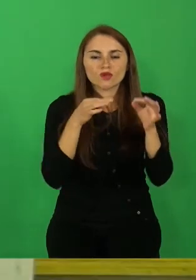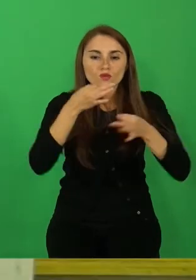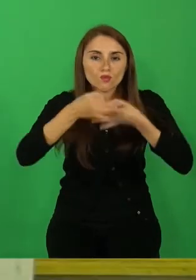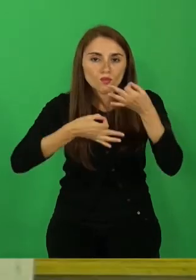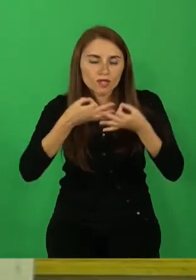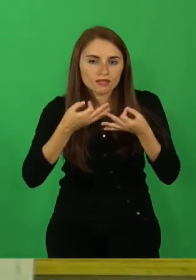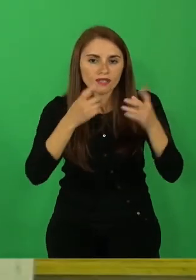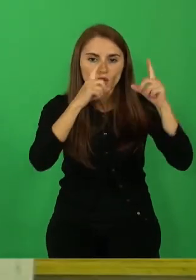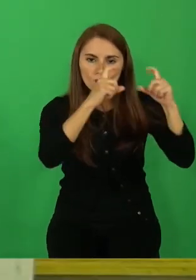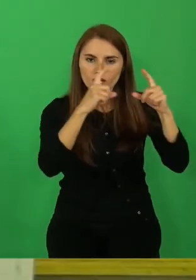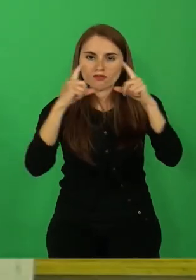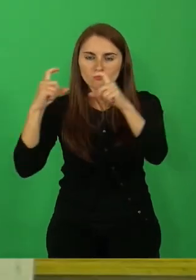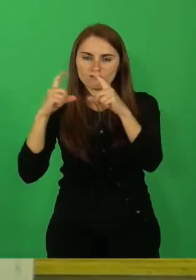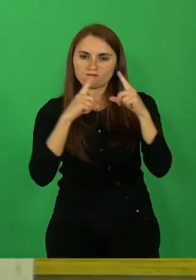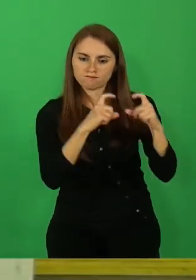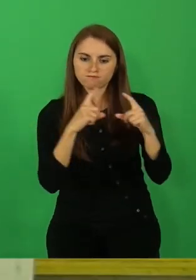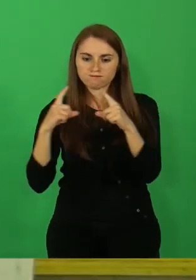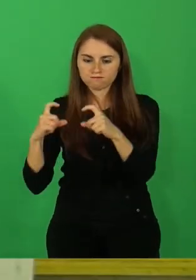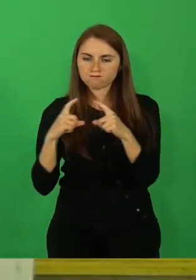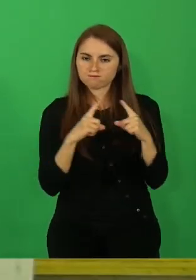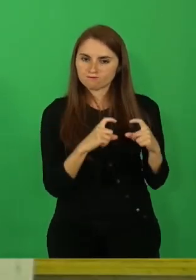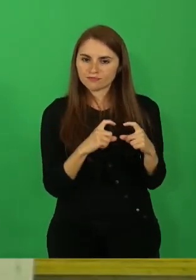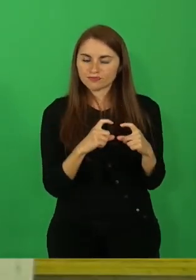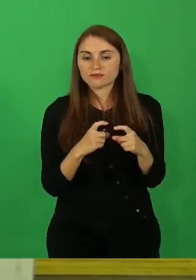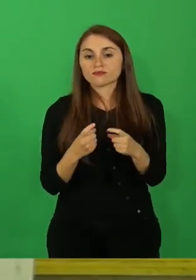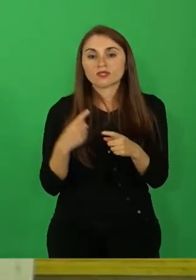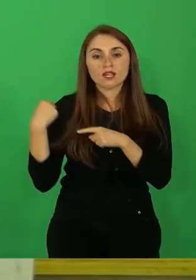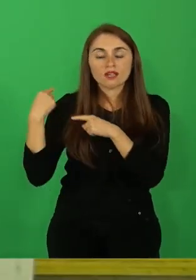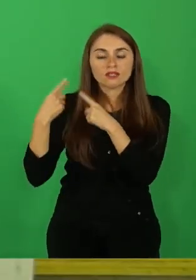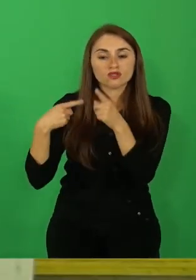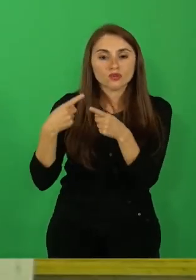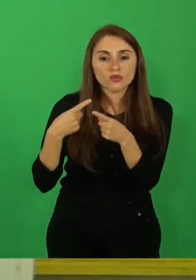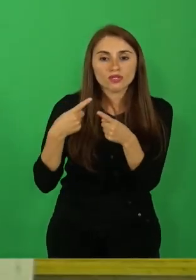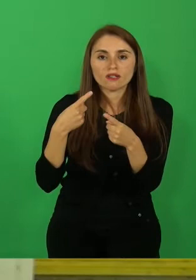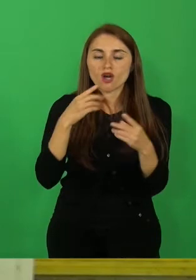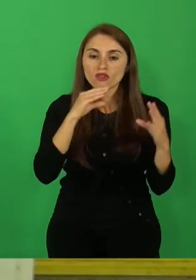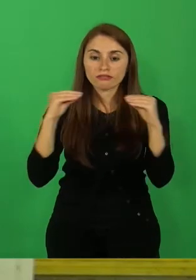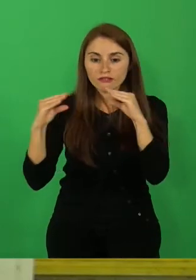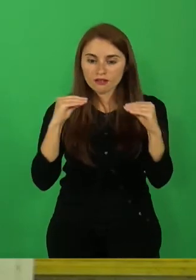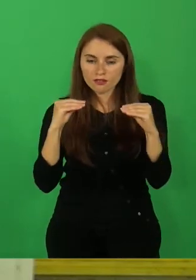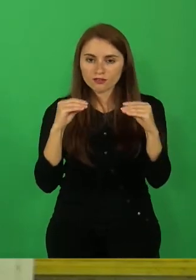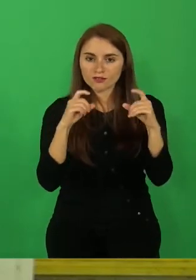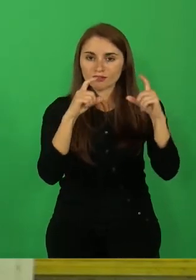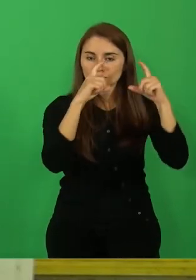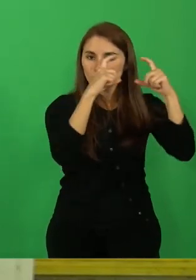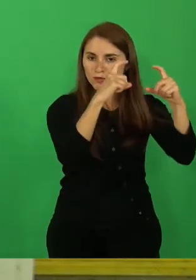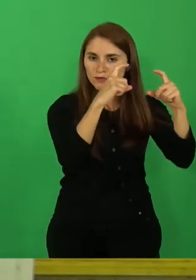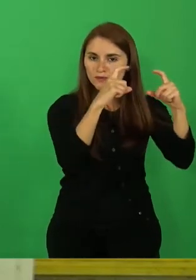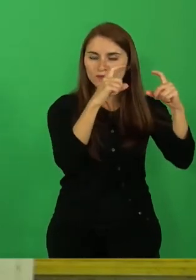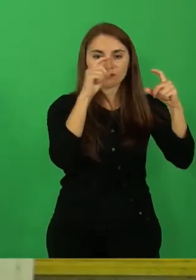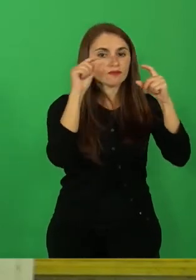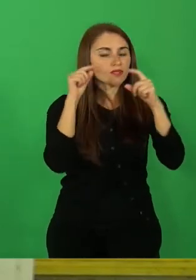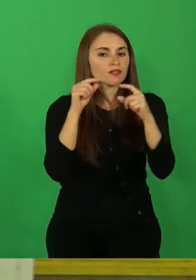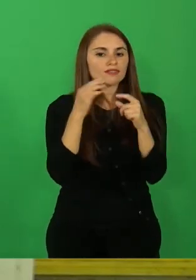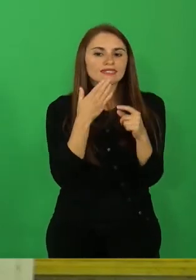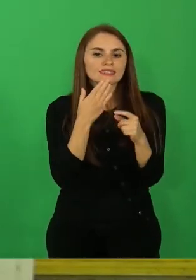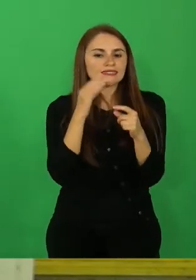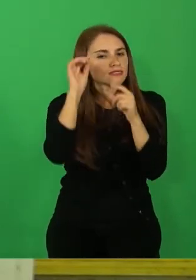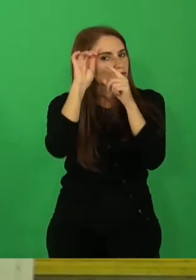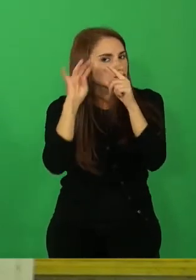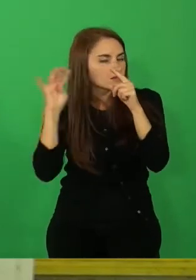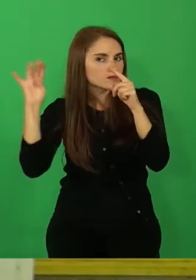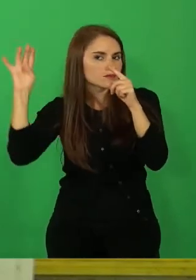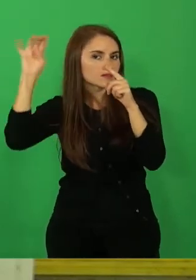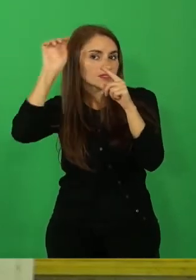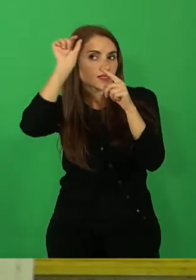cuadros. La historia o el diálogo me lo va a dar a conocer a través de viñetas, que son esas típicas nubecitas comúnmente conocidas